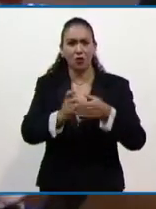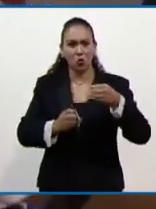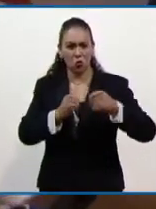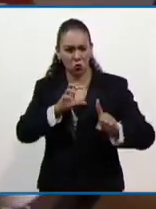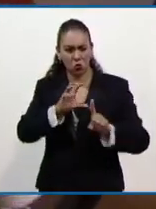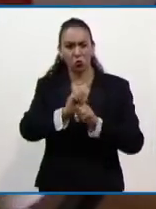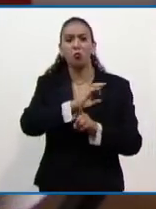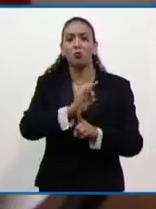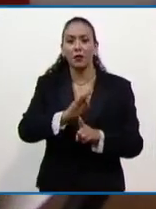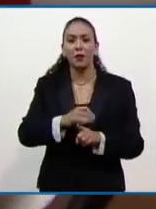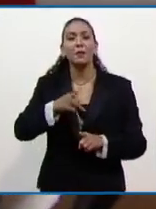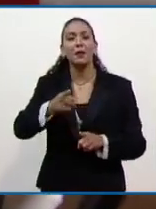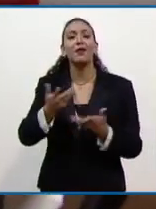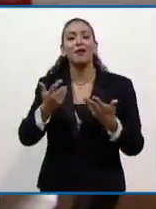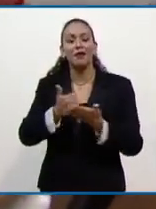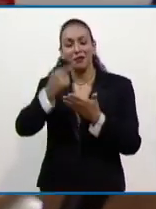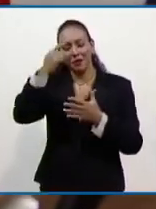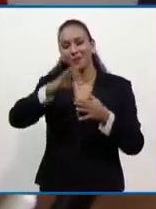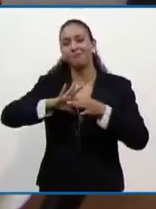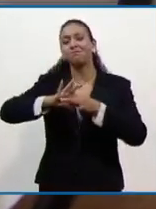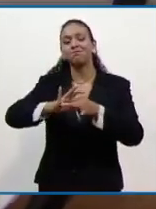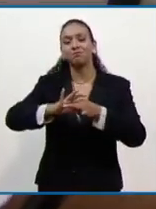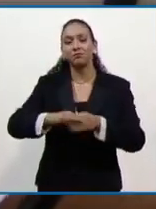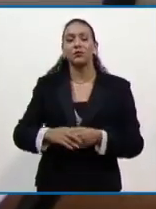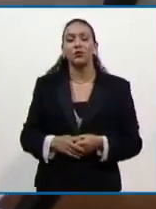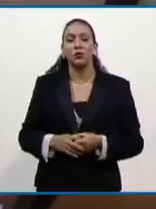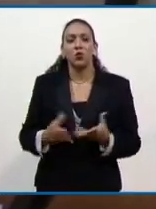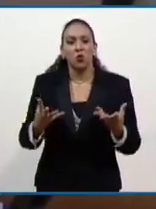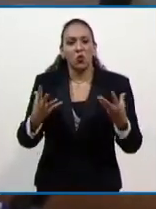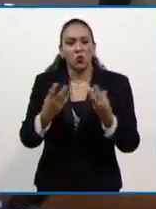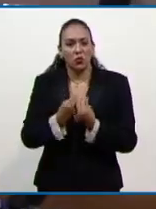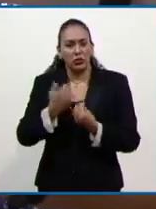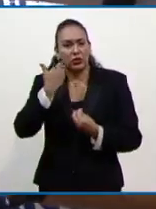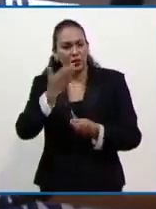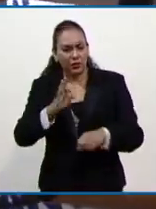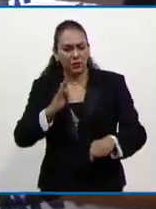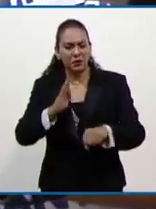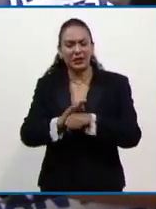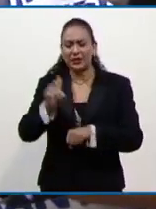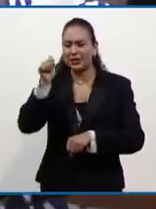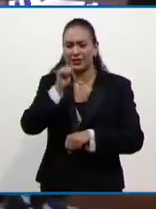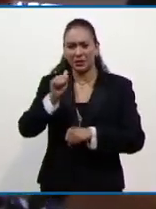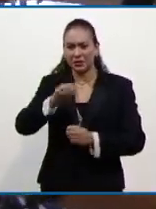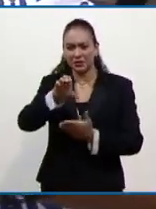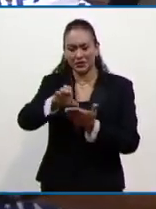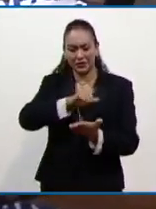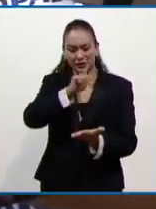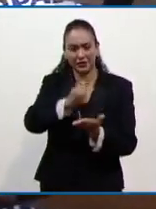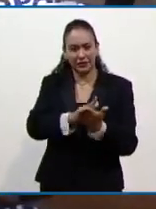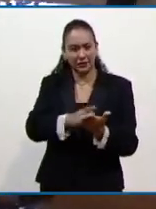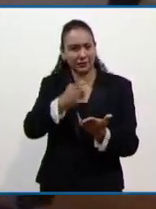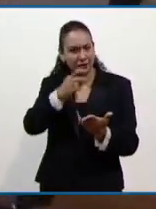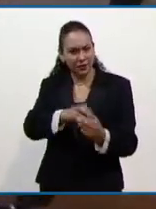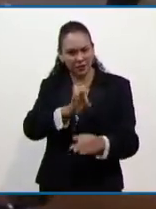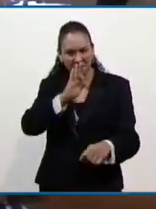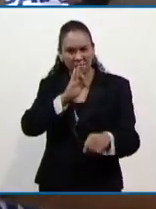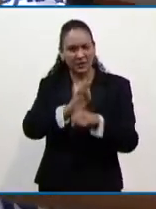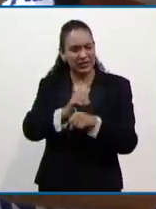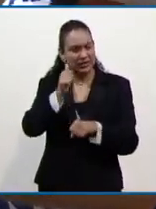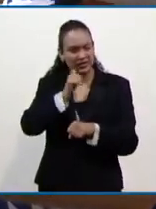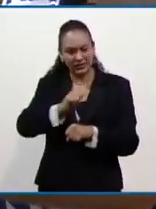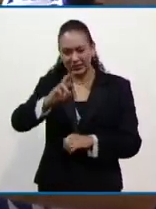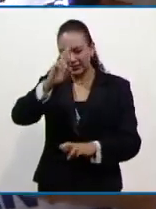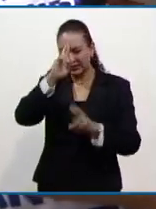también a la fortaleza. Sigamos siendo garantes y fieles a nuestra Carta Magna.